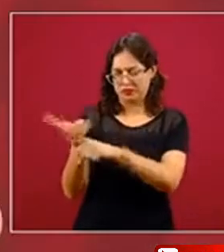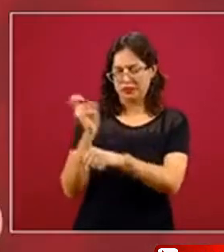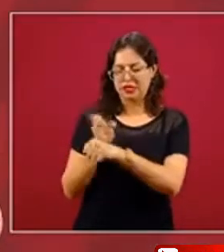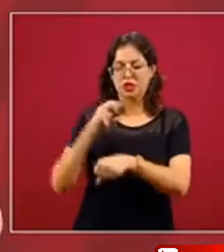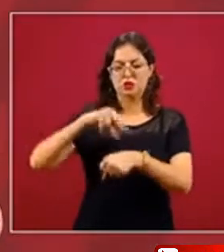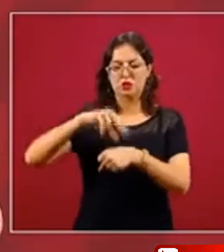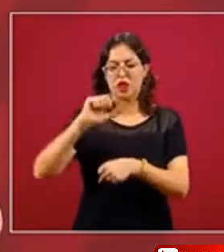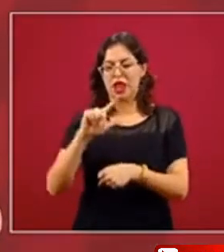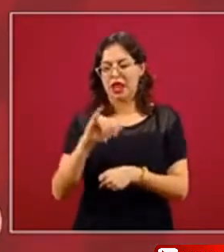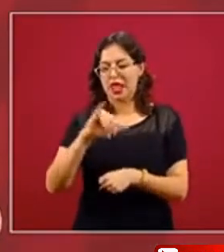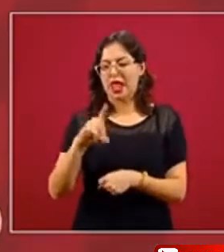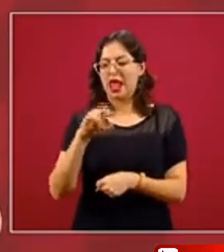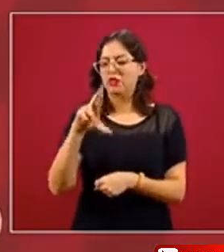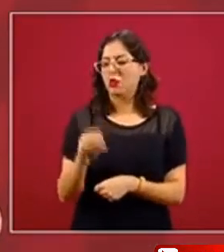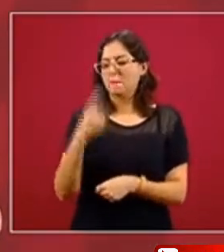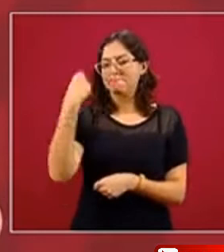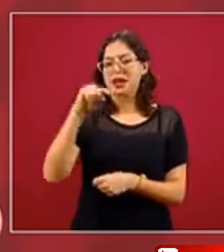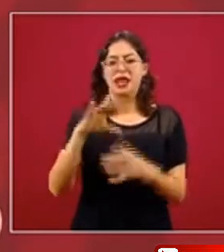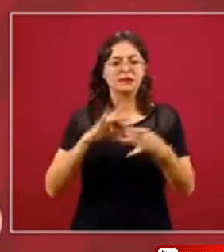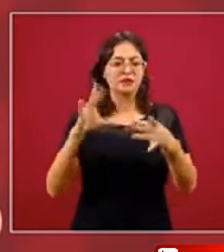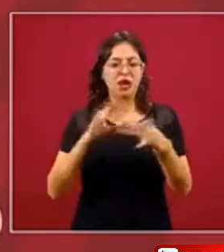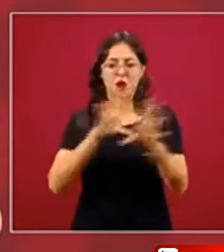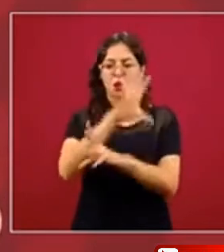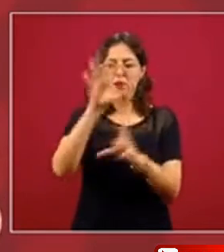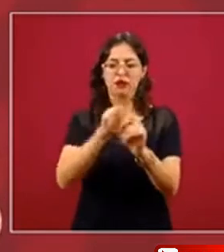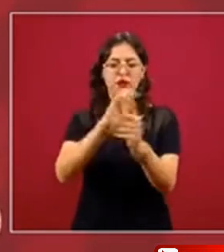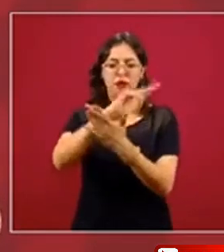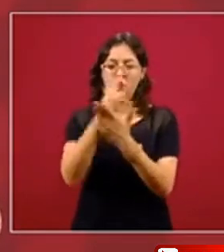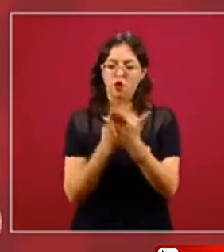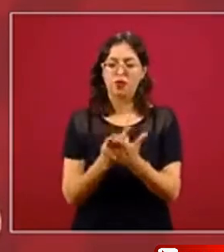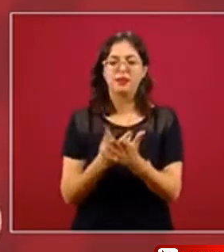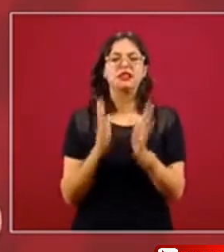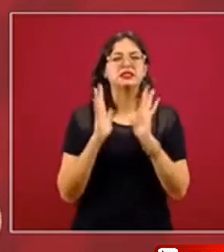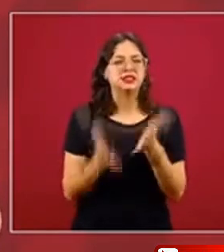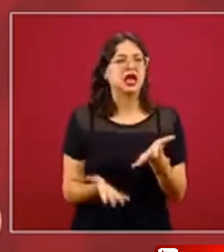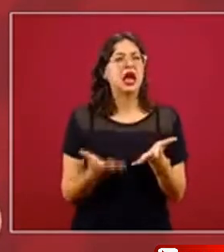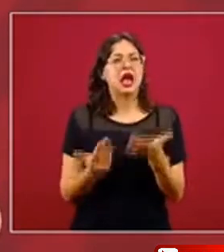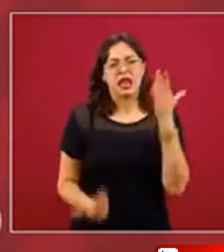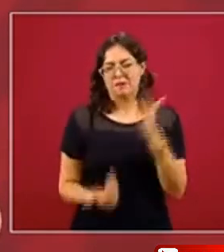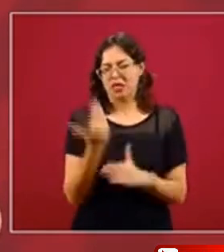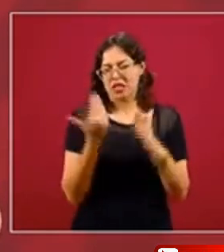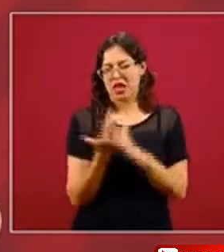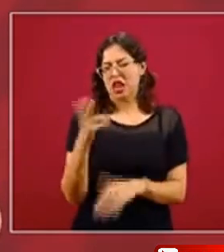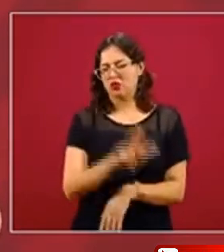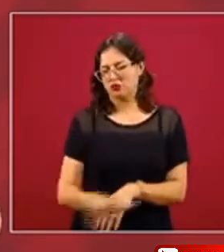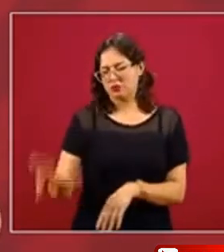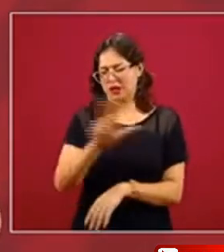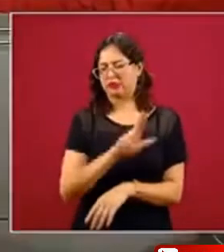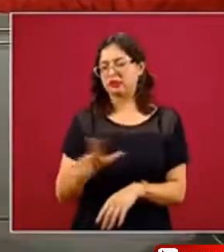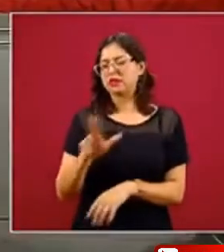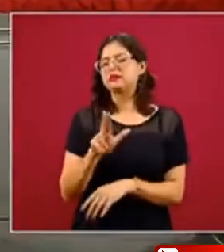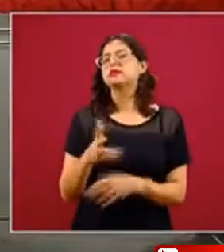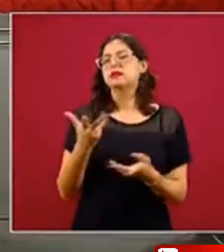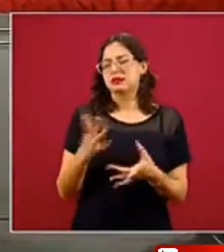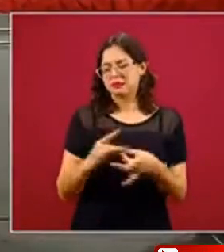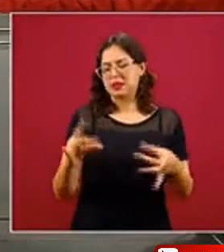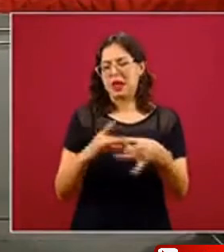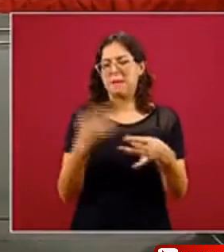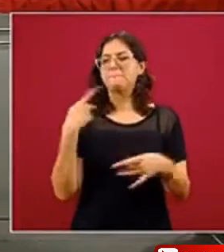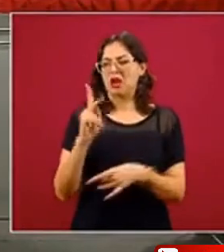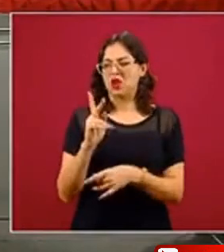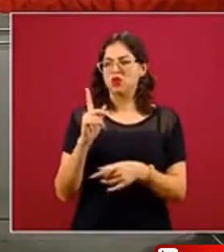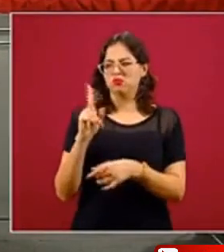haga un recuento de en qué consiste este programa. Ya lo ha presentado algunos martes en el Pulso de la Salud, pero que nos haga una